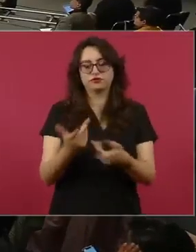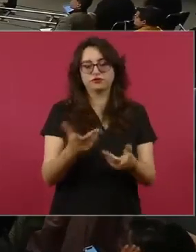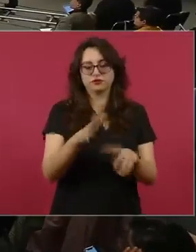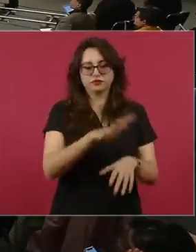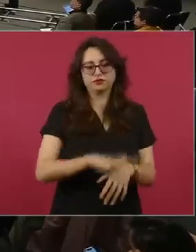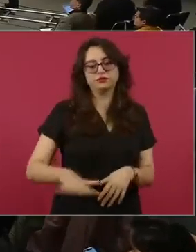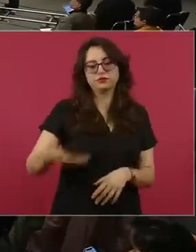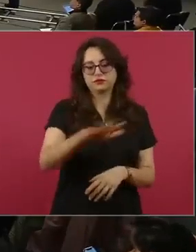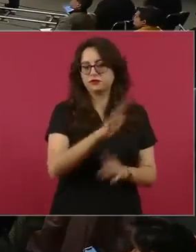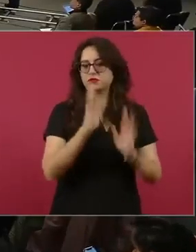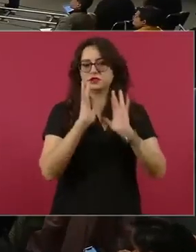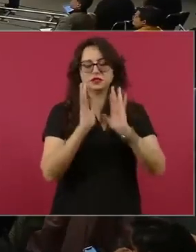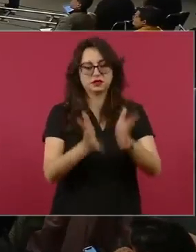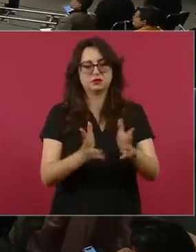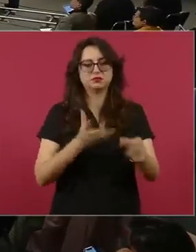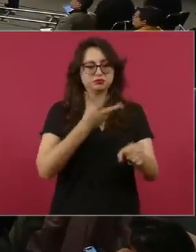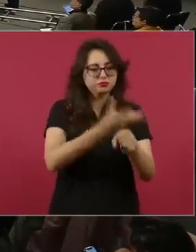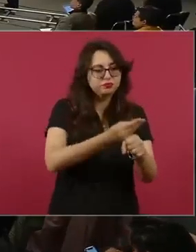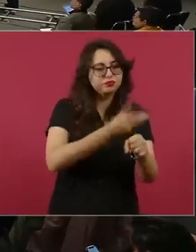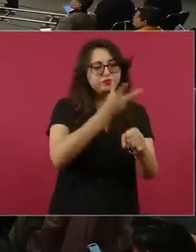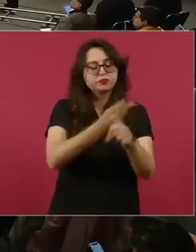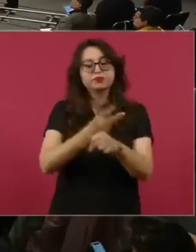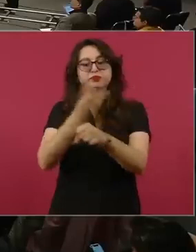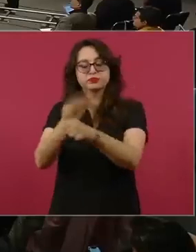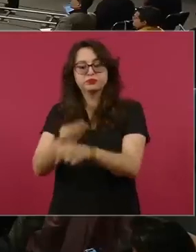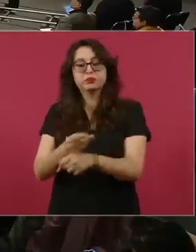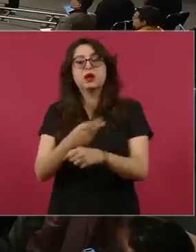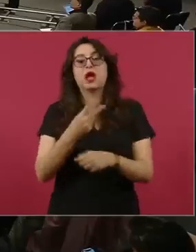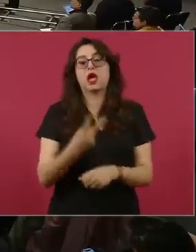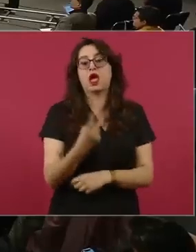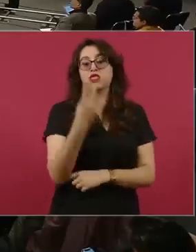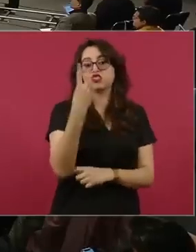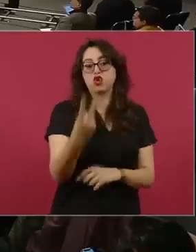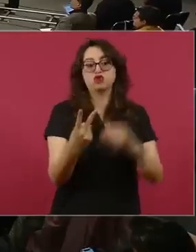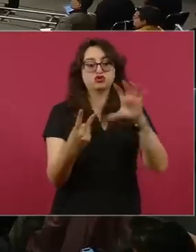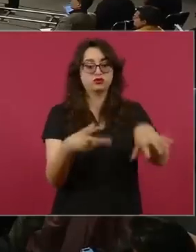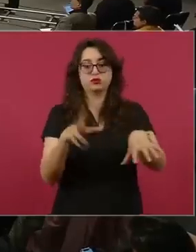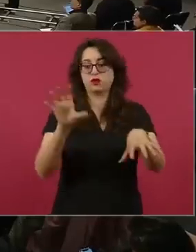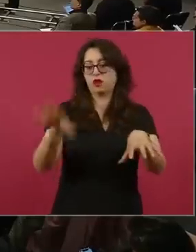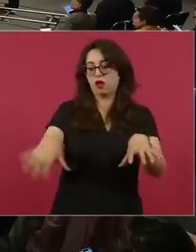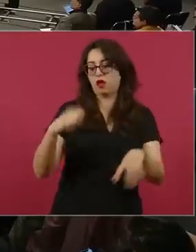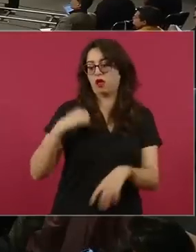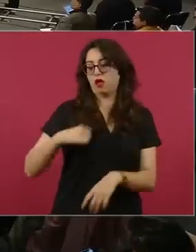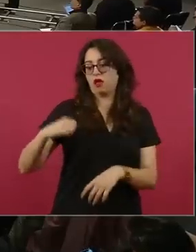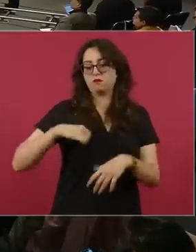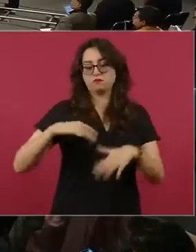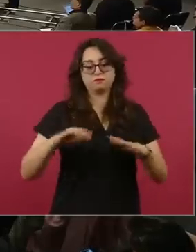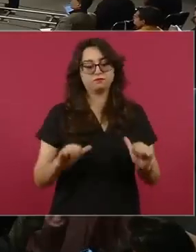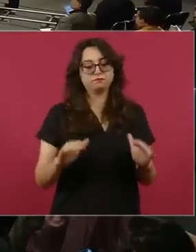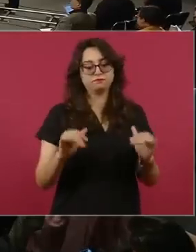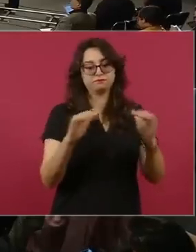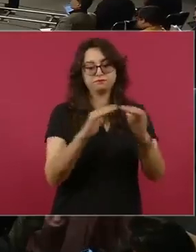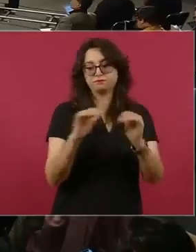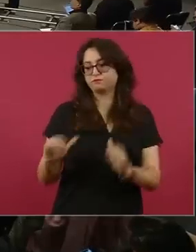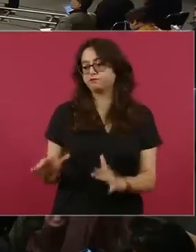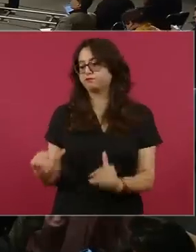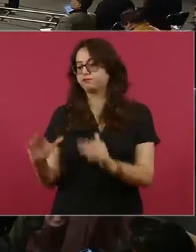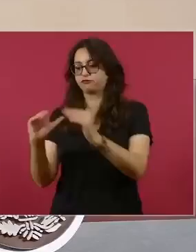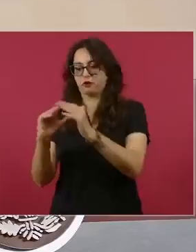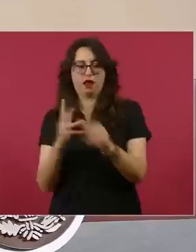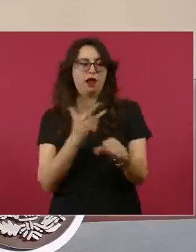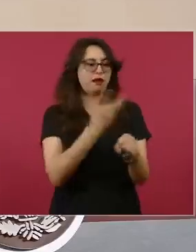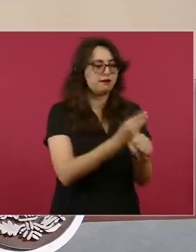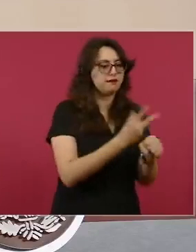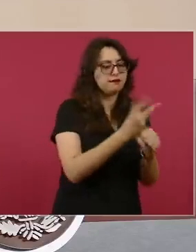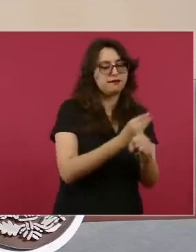zonas arqueológicas atenderemos 2 zonas, Etzna y Xcalunquín. En Etzna tenemos avances importantes en